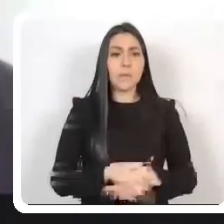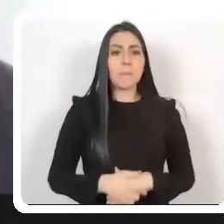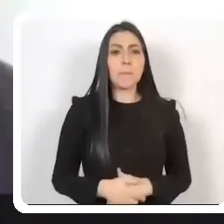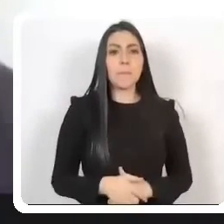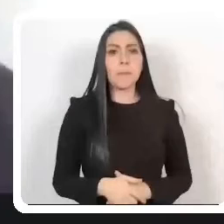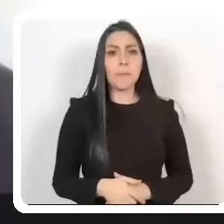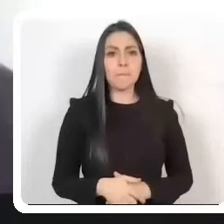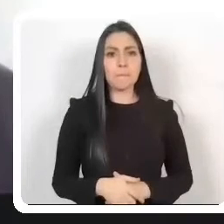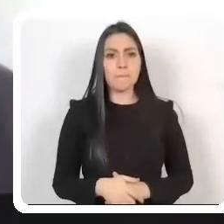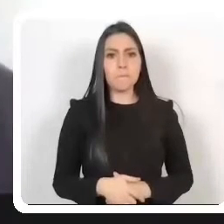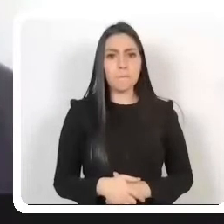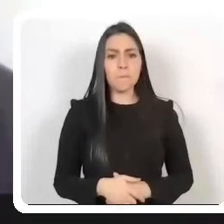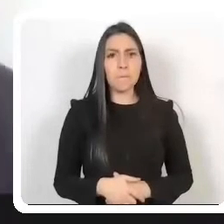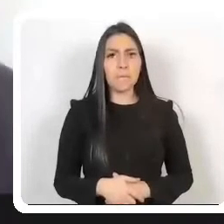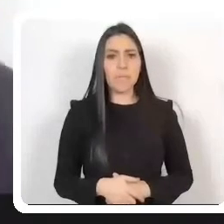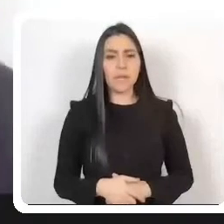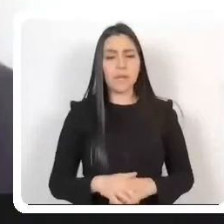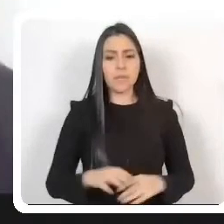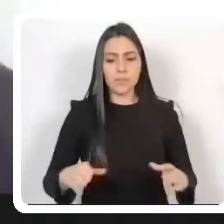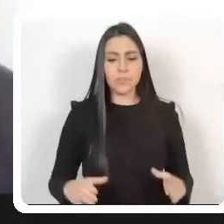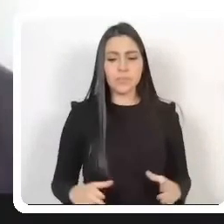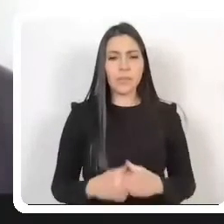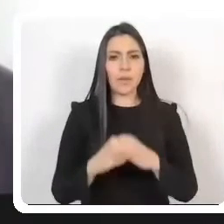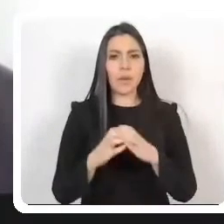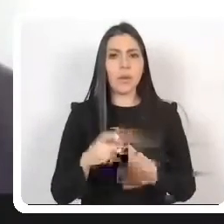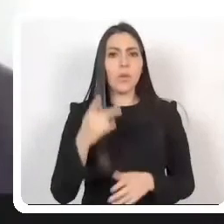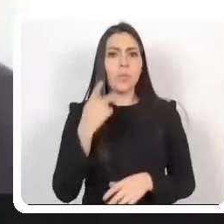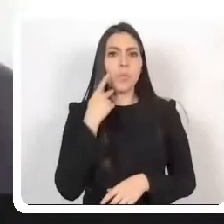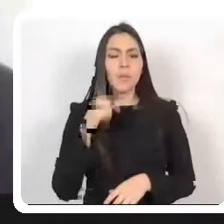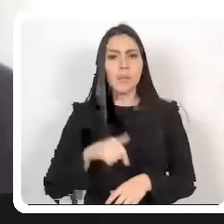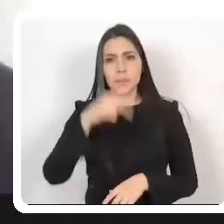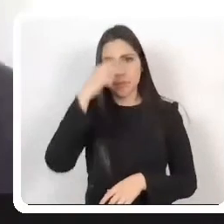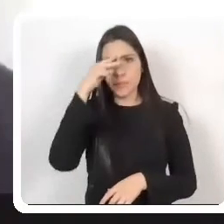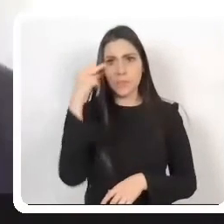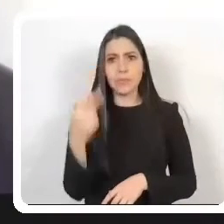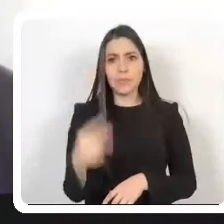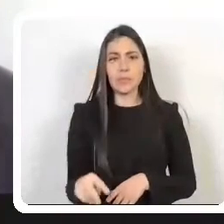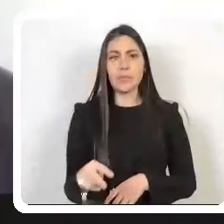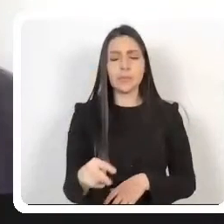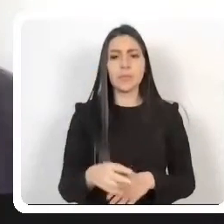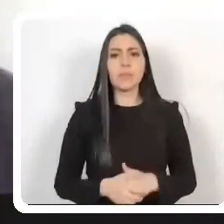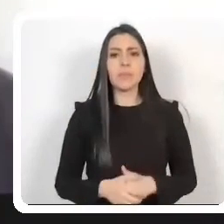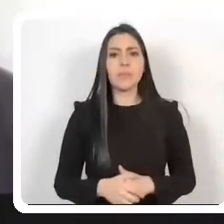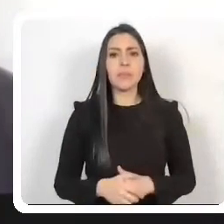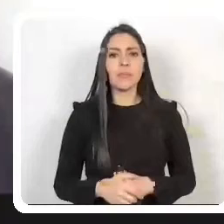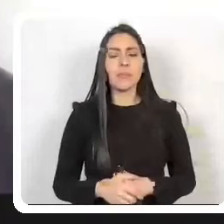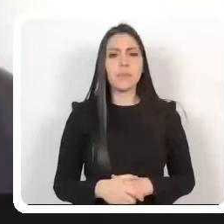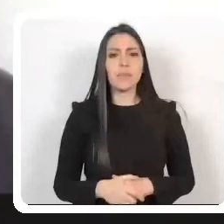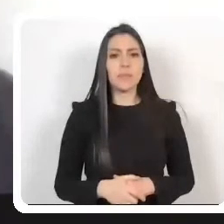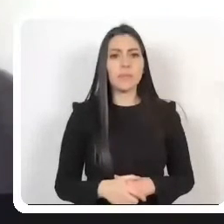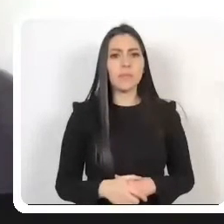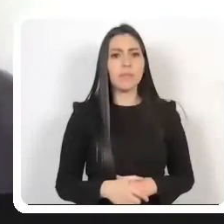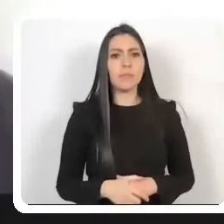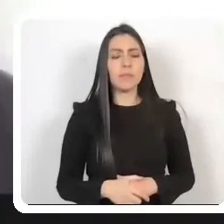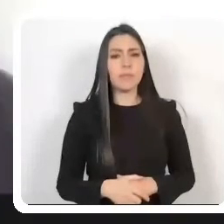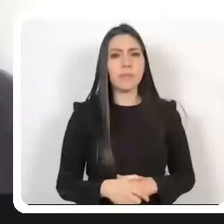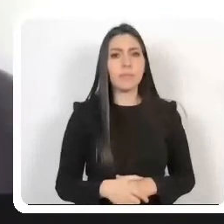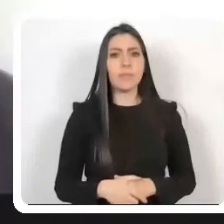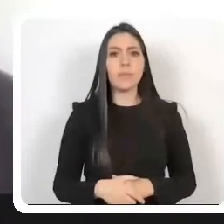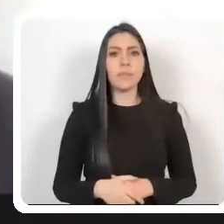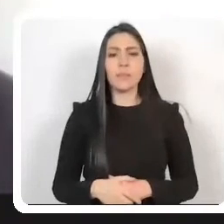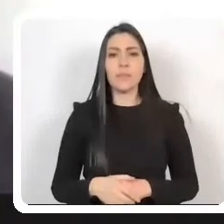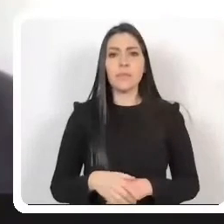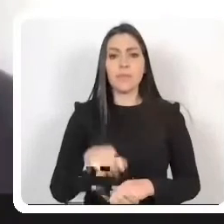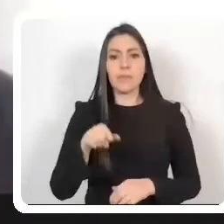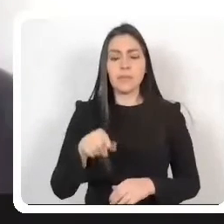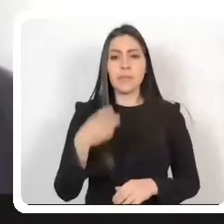de la estructura política en México, el momento cumbre para la formación de